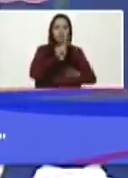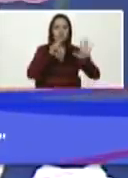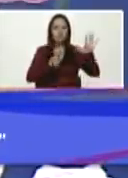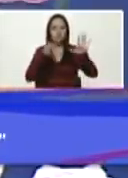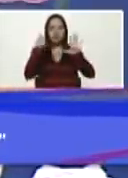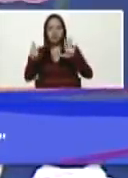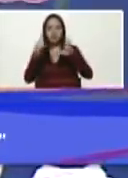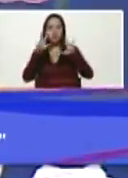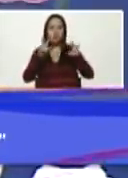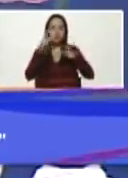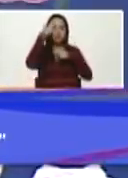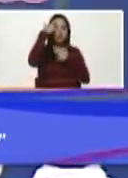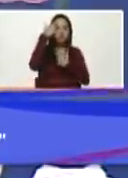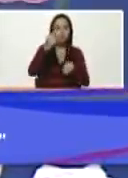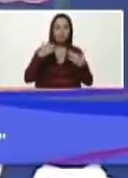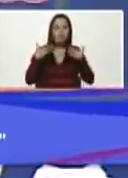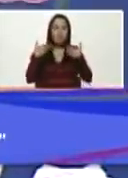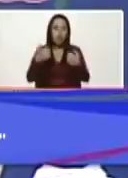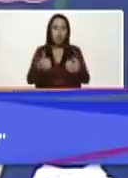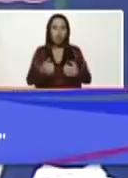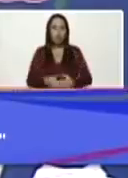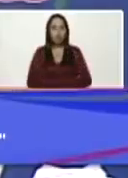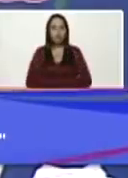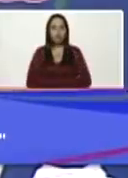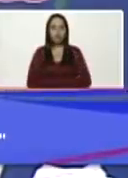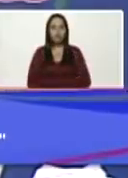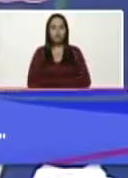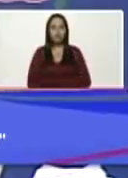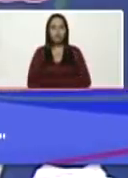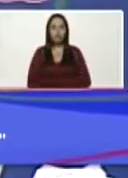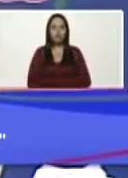3.276 profesionales de la salud,